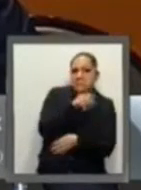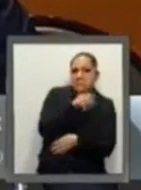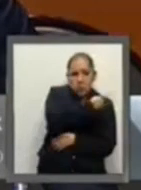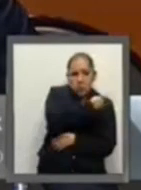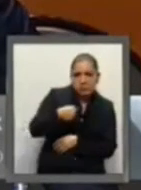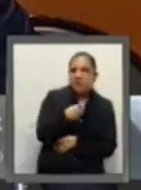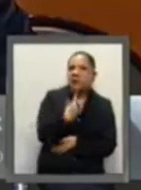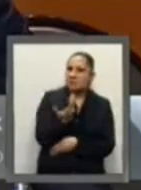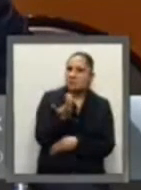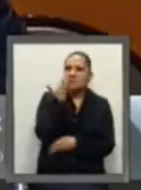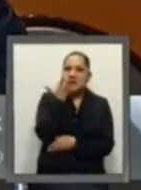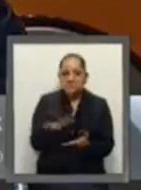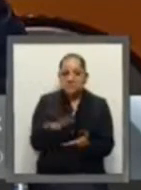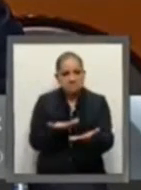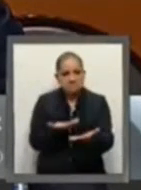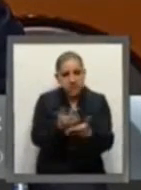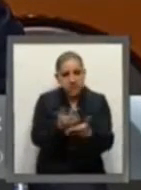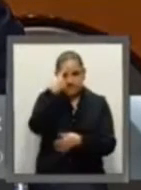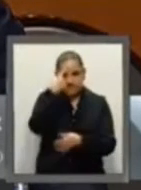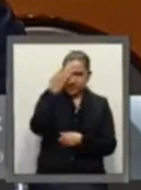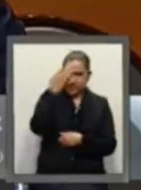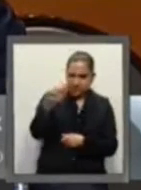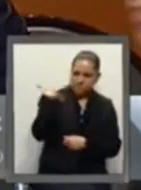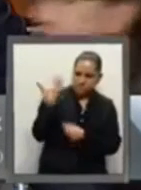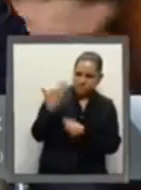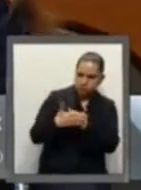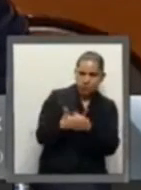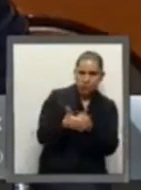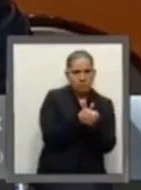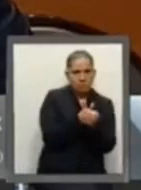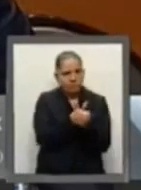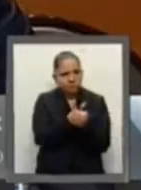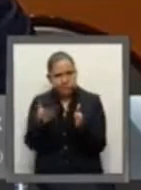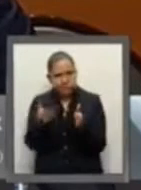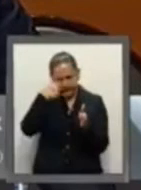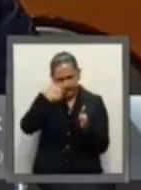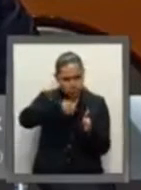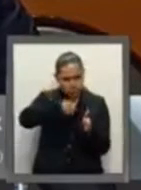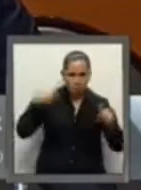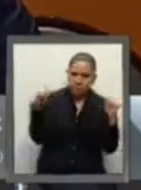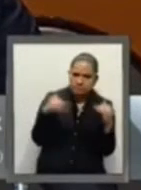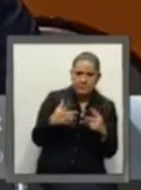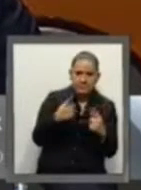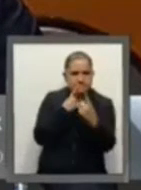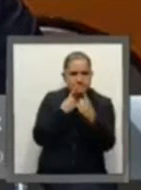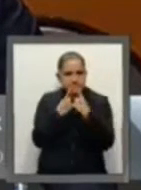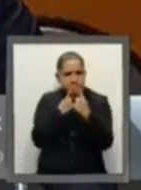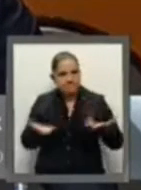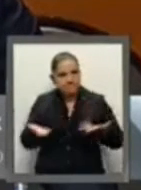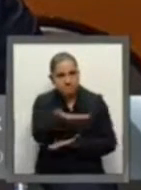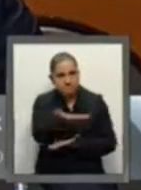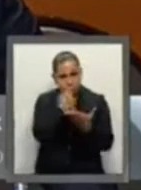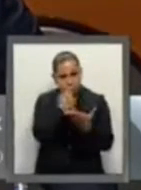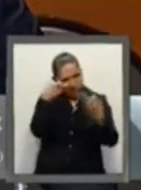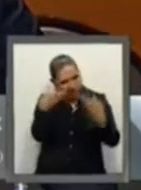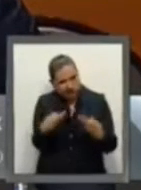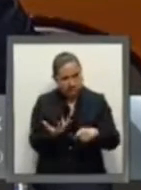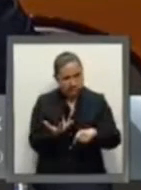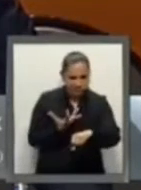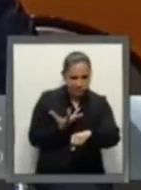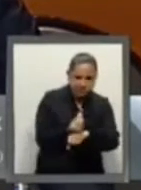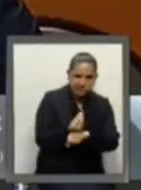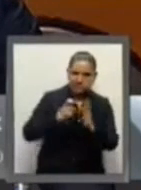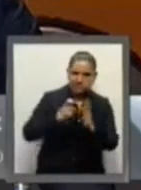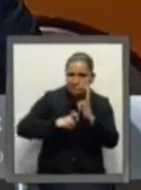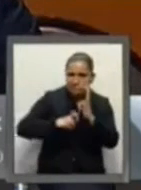llevar a cabo un periodo extraordinario para crear los entendimientos legislativos necesarios ya